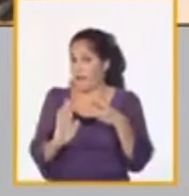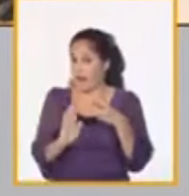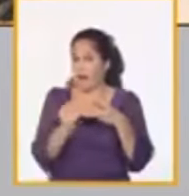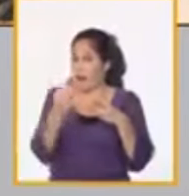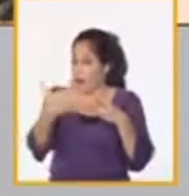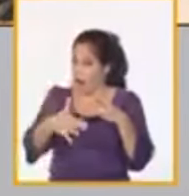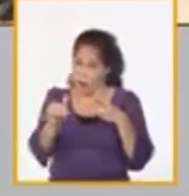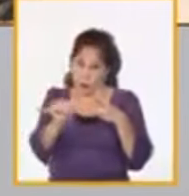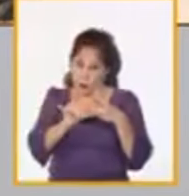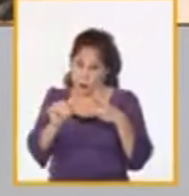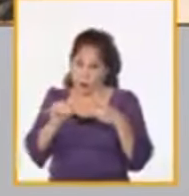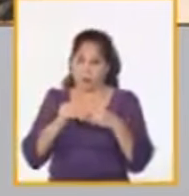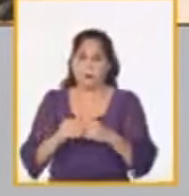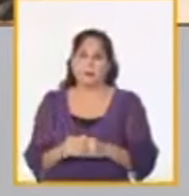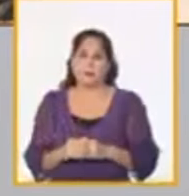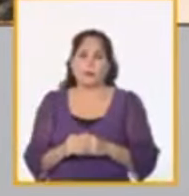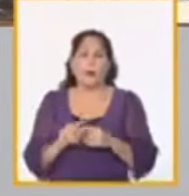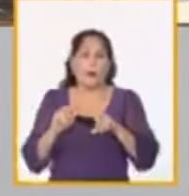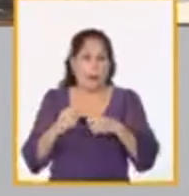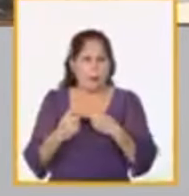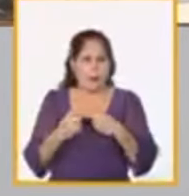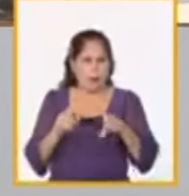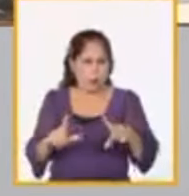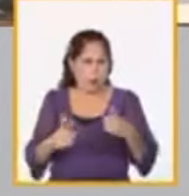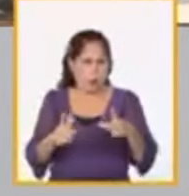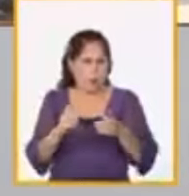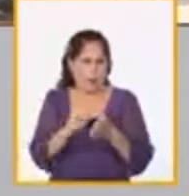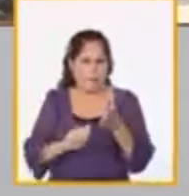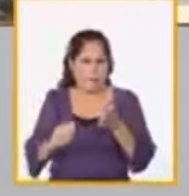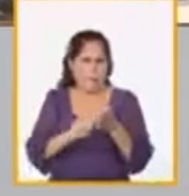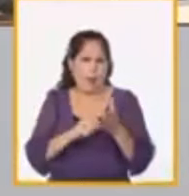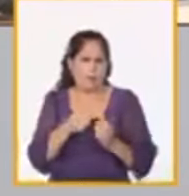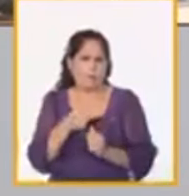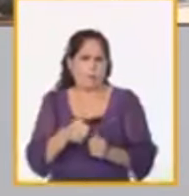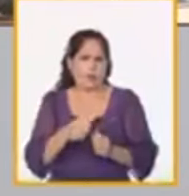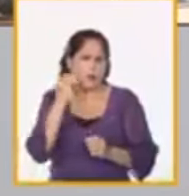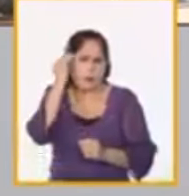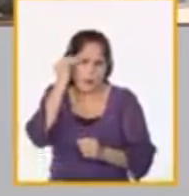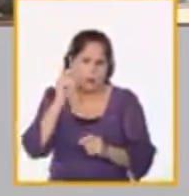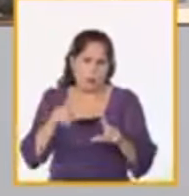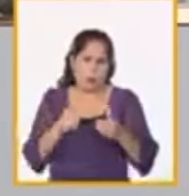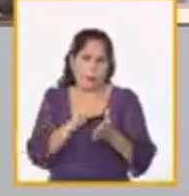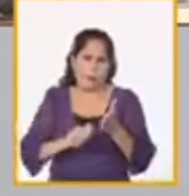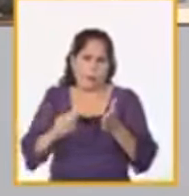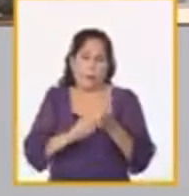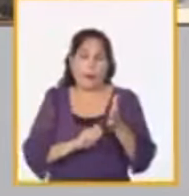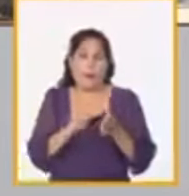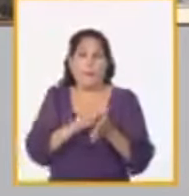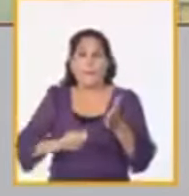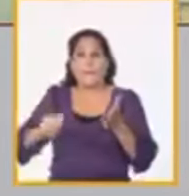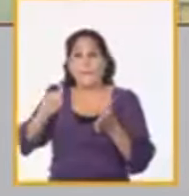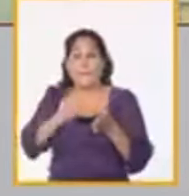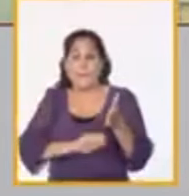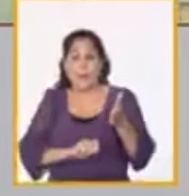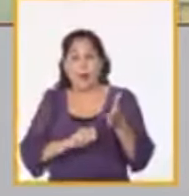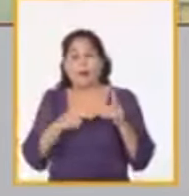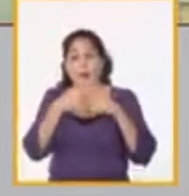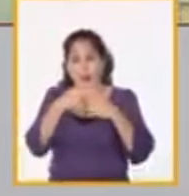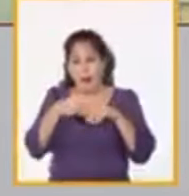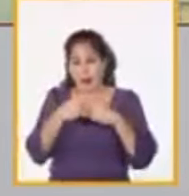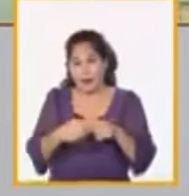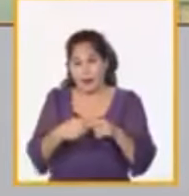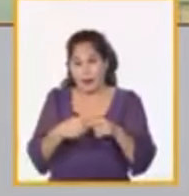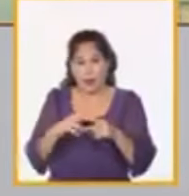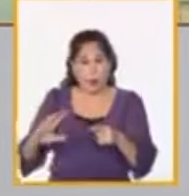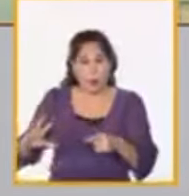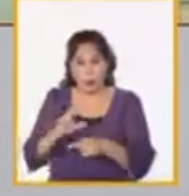Pero no obstante a eso, hay un buen cumplimiento del plan, y nosotros, cuando se hizo el plan de inversiones este año, al igual que para todo el